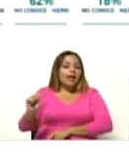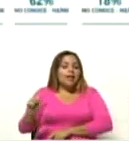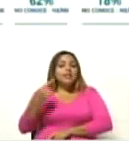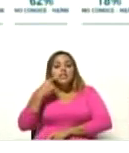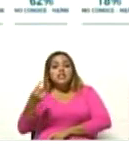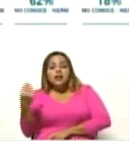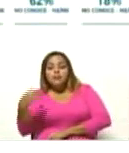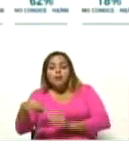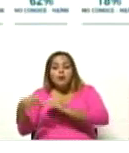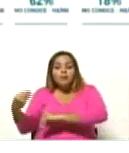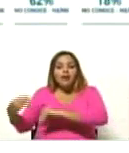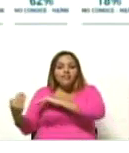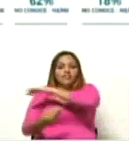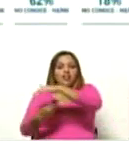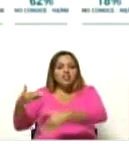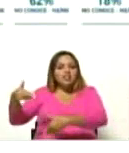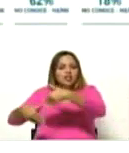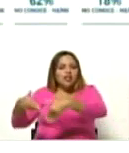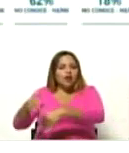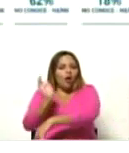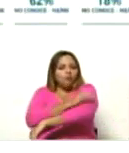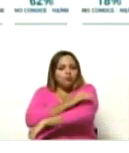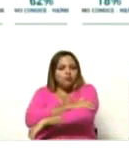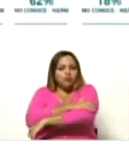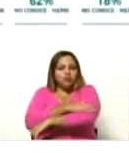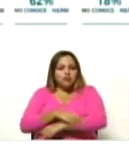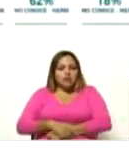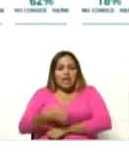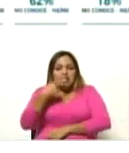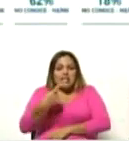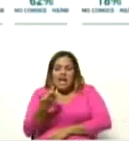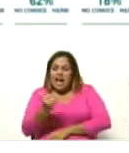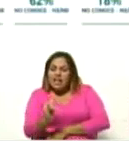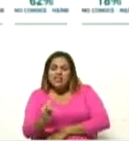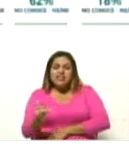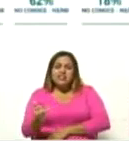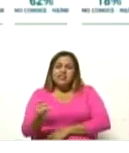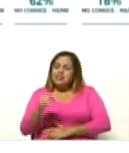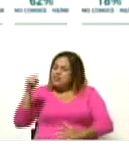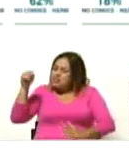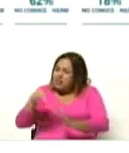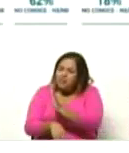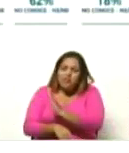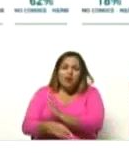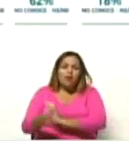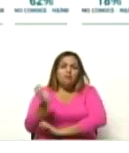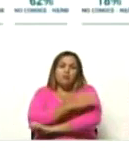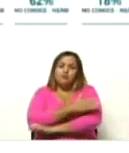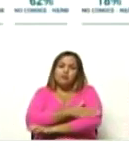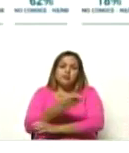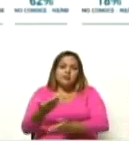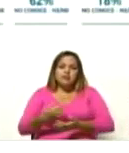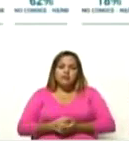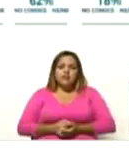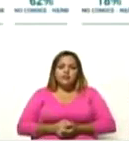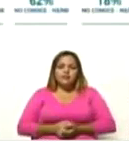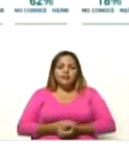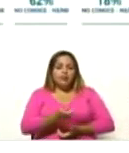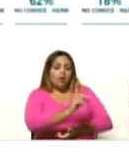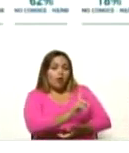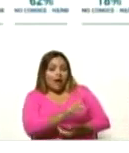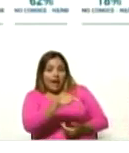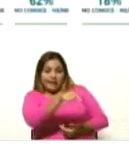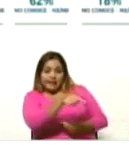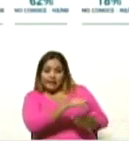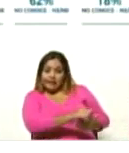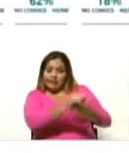oposición. Sí, sí, sí. ¿No serían esas personas un lastre que van a arrastrar esas primarias de la oposición al foso? No, no, no. Aquí los liderazgos que